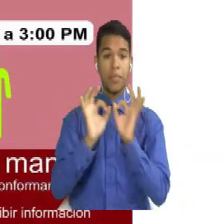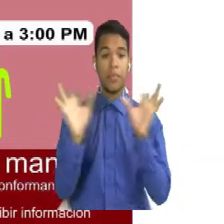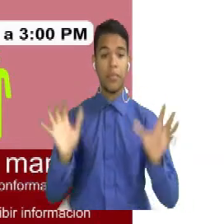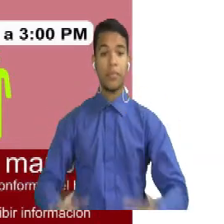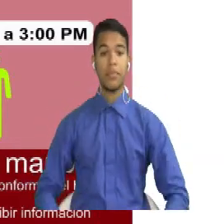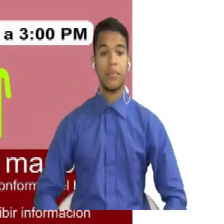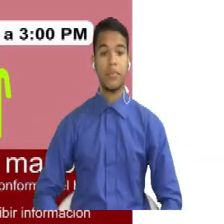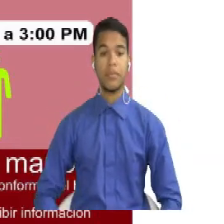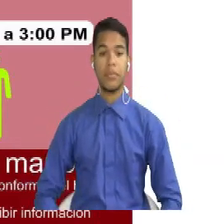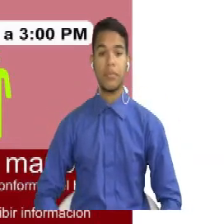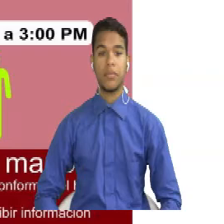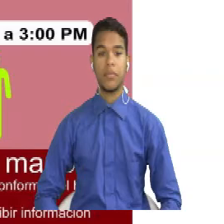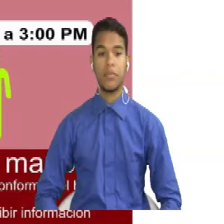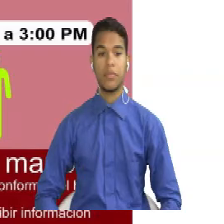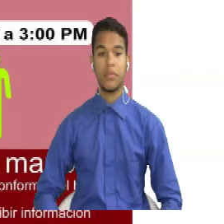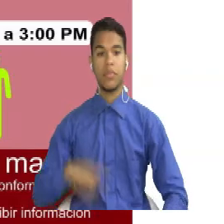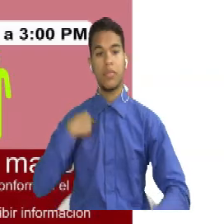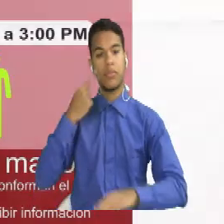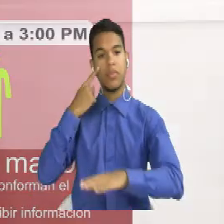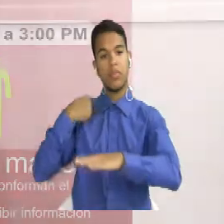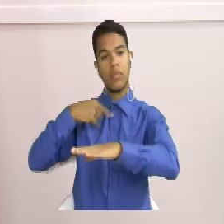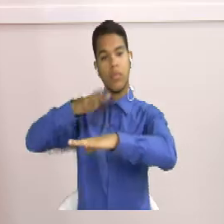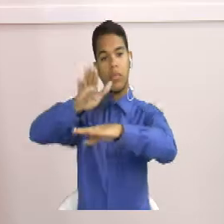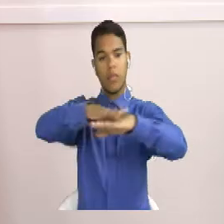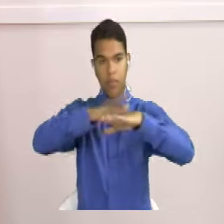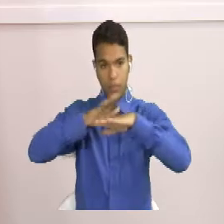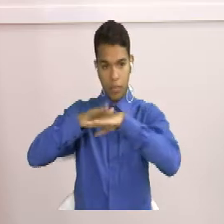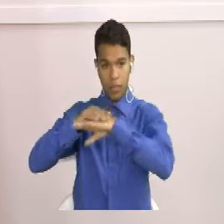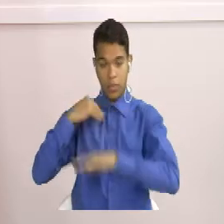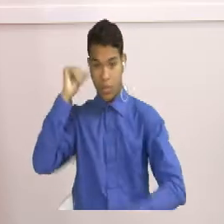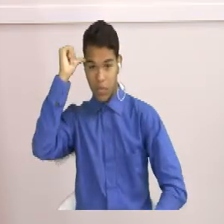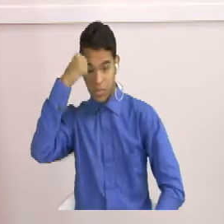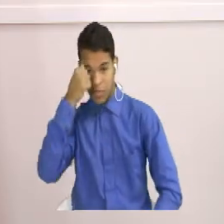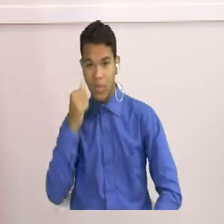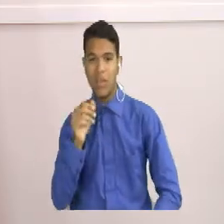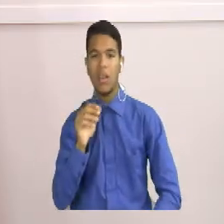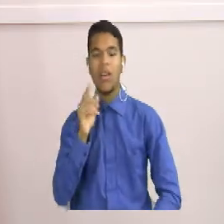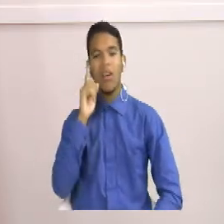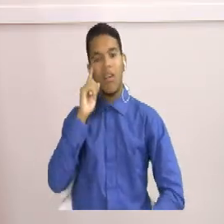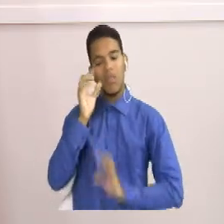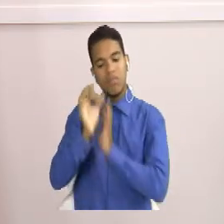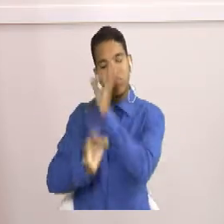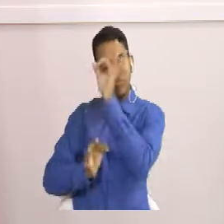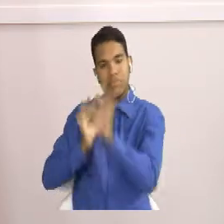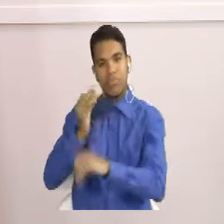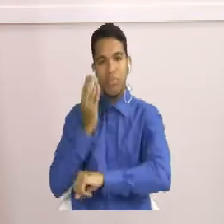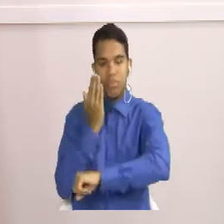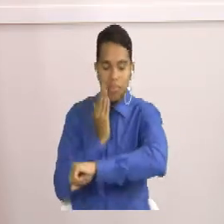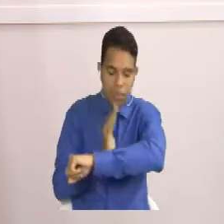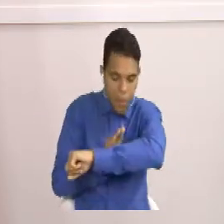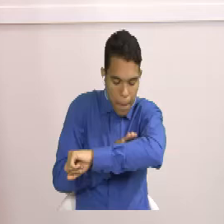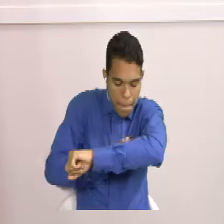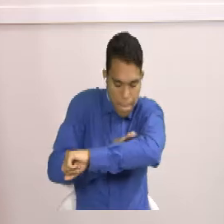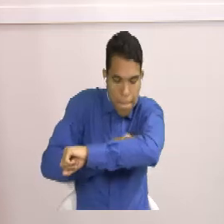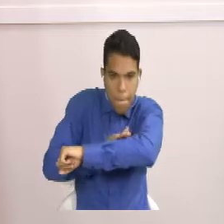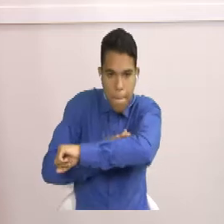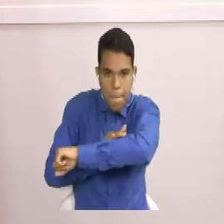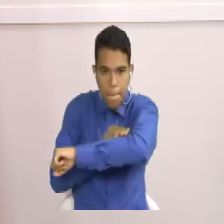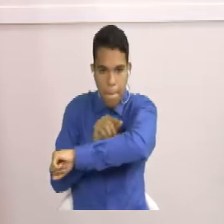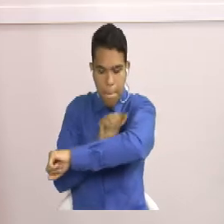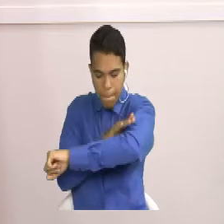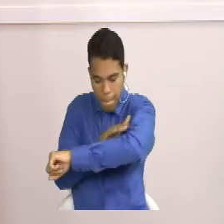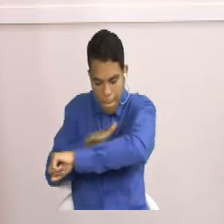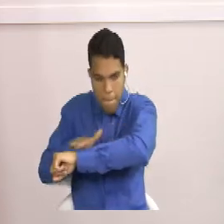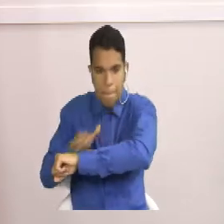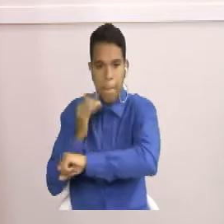Bueno, y les recuerdo, hoy vamos a hablar sobre tratamientos o cuidados de la piel. Nos acompaña la doctora o la señora